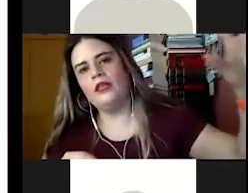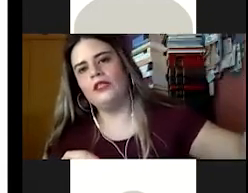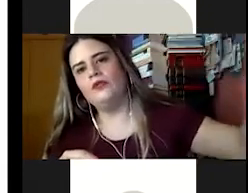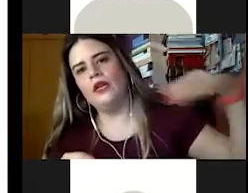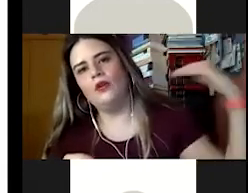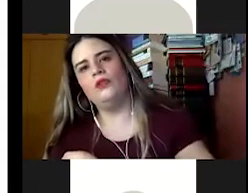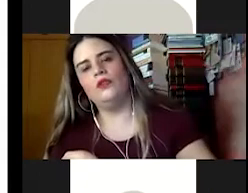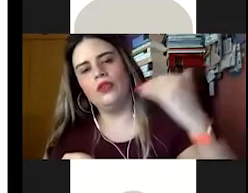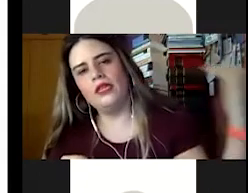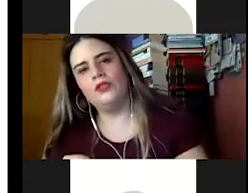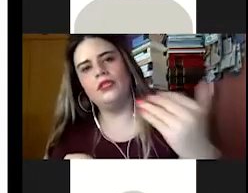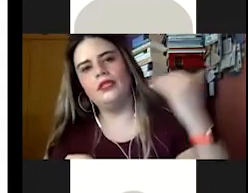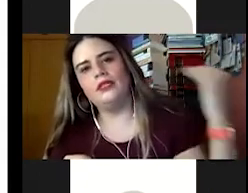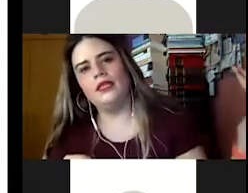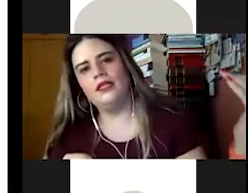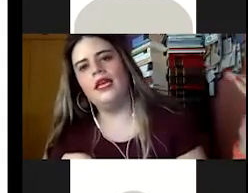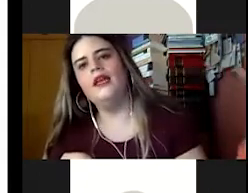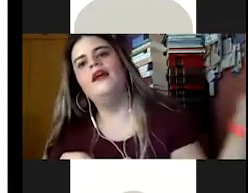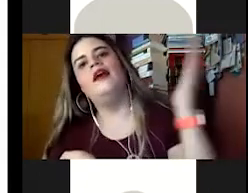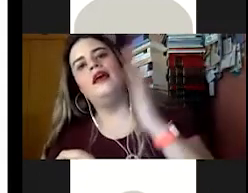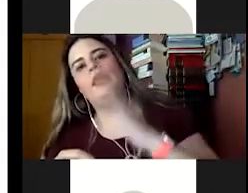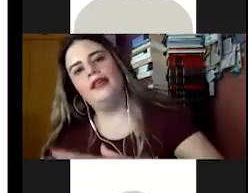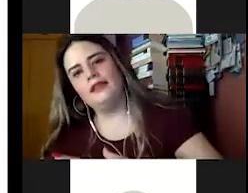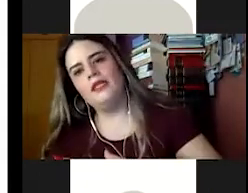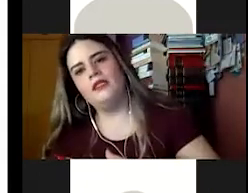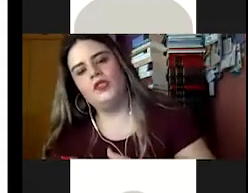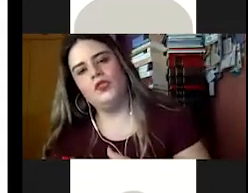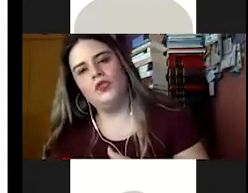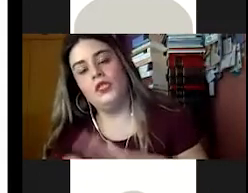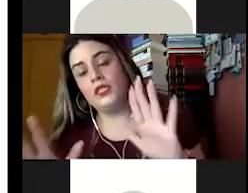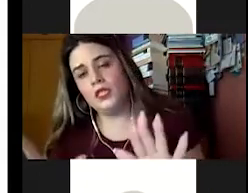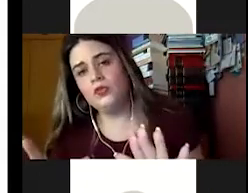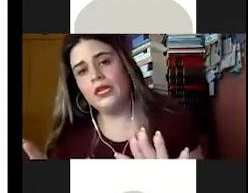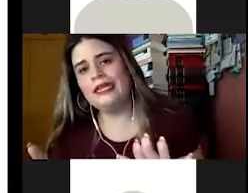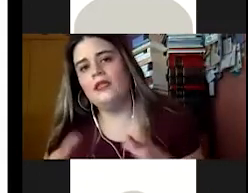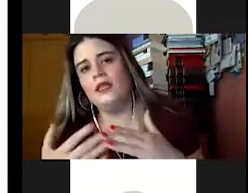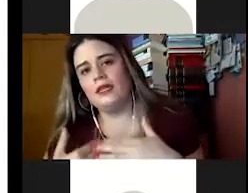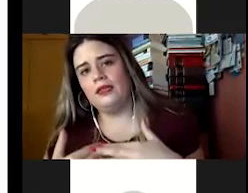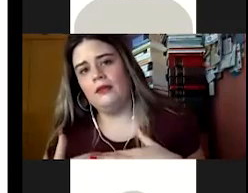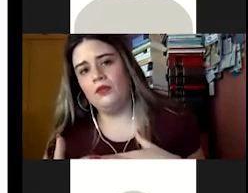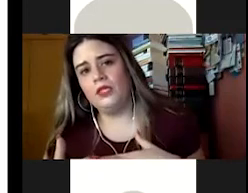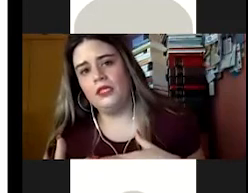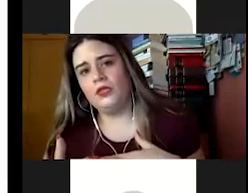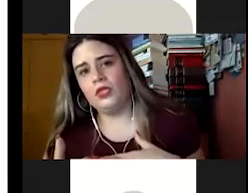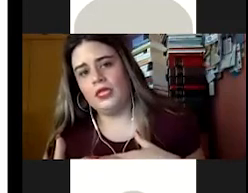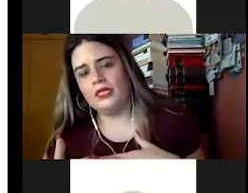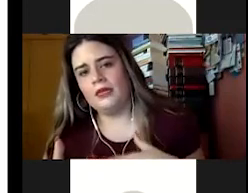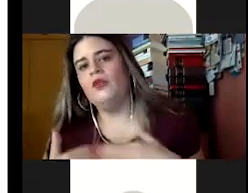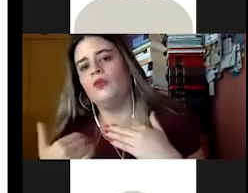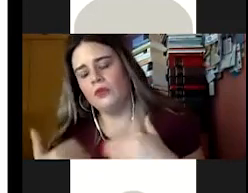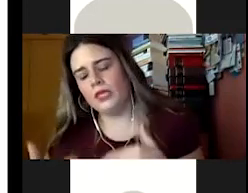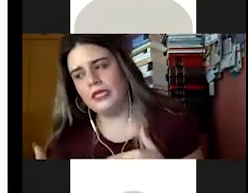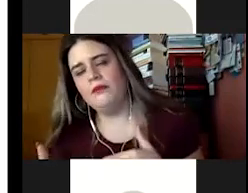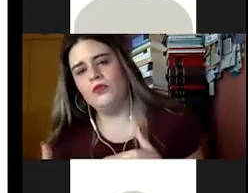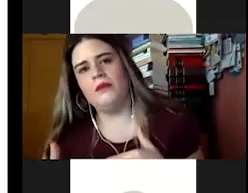Estado haciendo una coordinación intersecretarial, esta administración, y esa sí es una crítica que tenemos desde sociedad civil